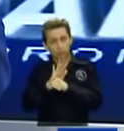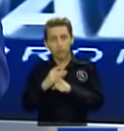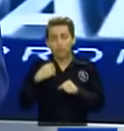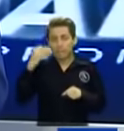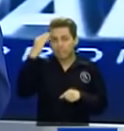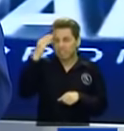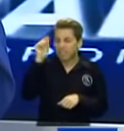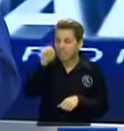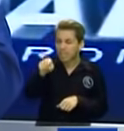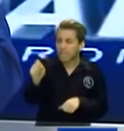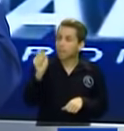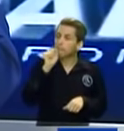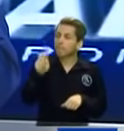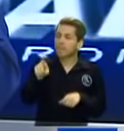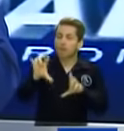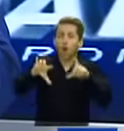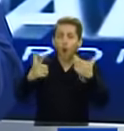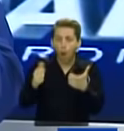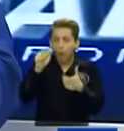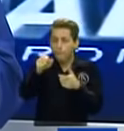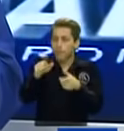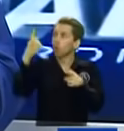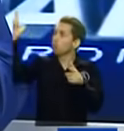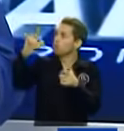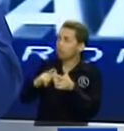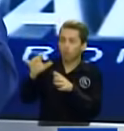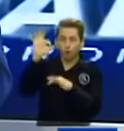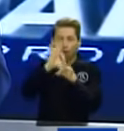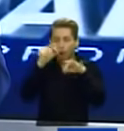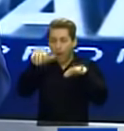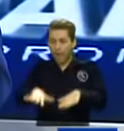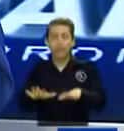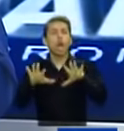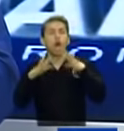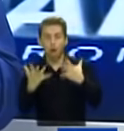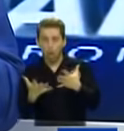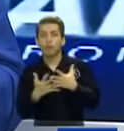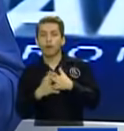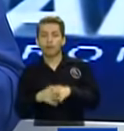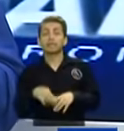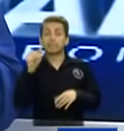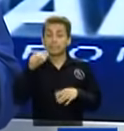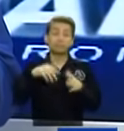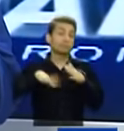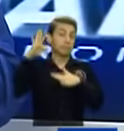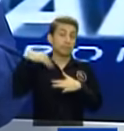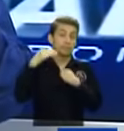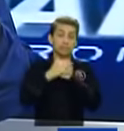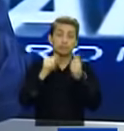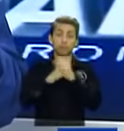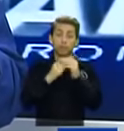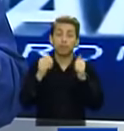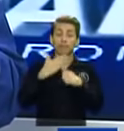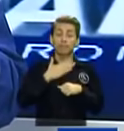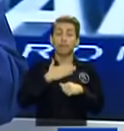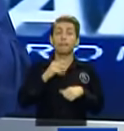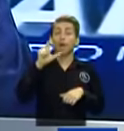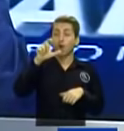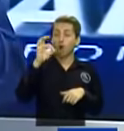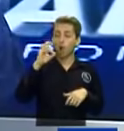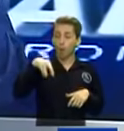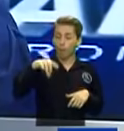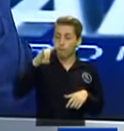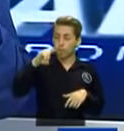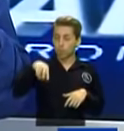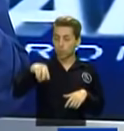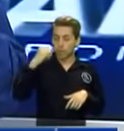qué caso, si es local o no. Lo que más nos preocupa son los casos comunitarios, Hemos tenido dos nada más. El caso comunitario es el